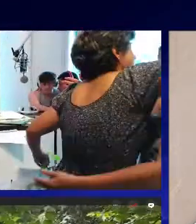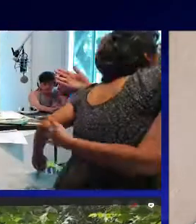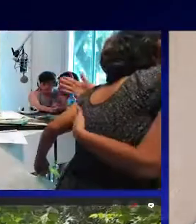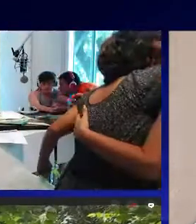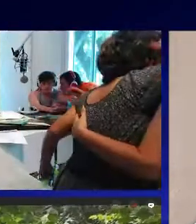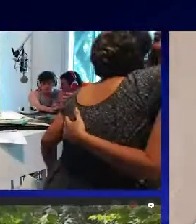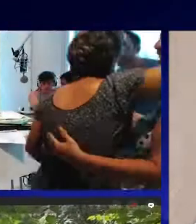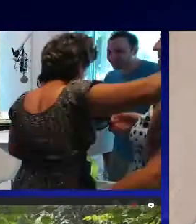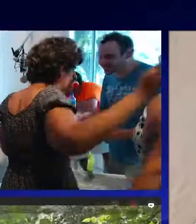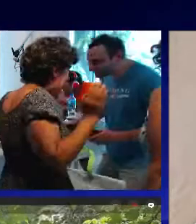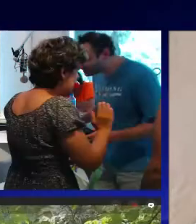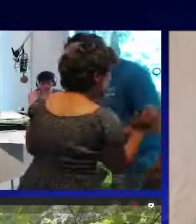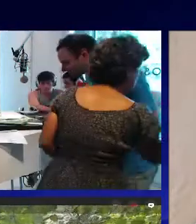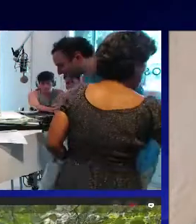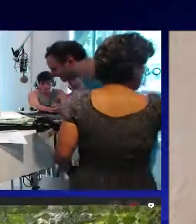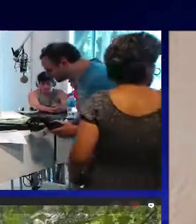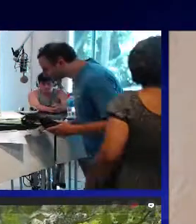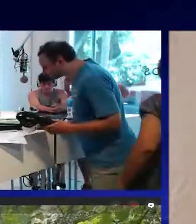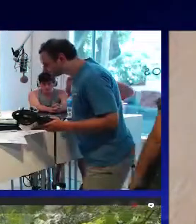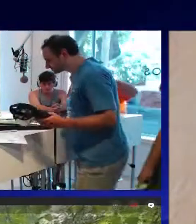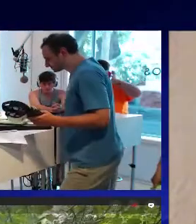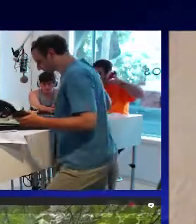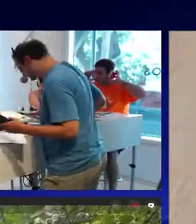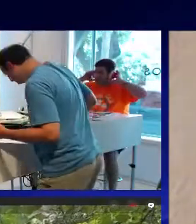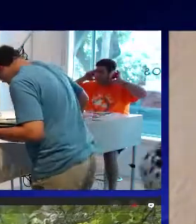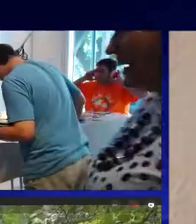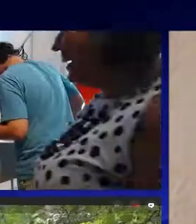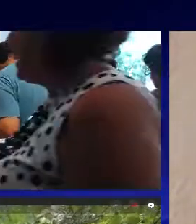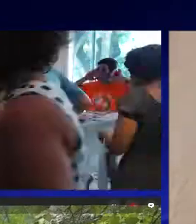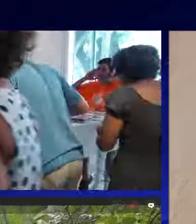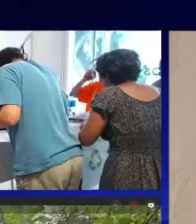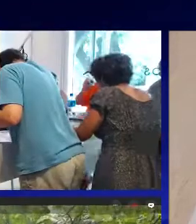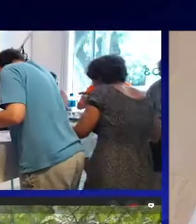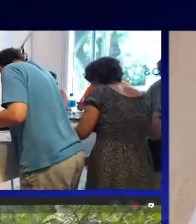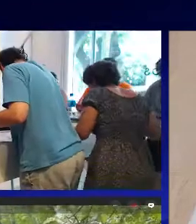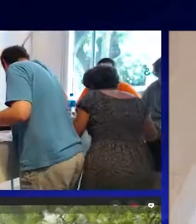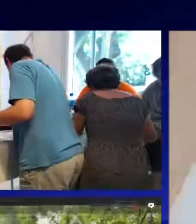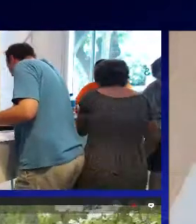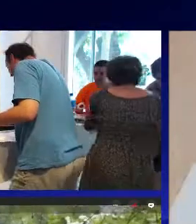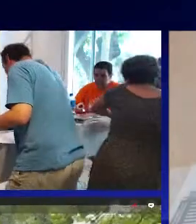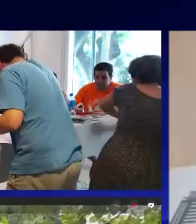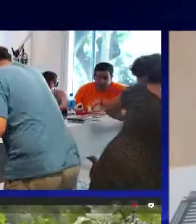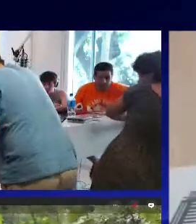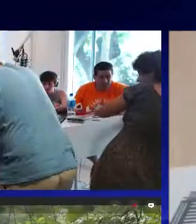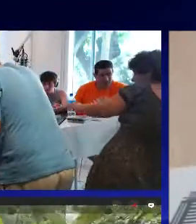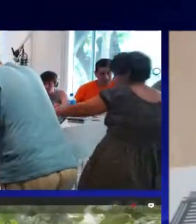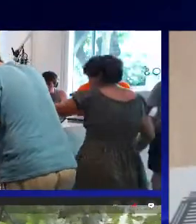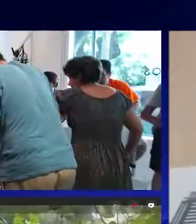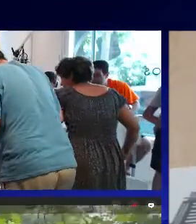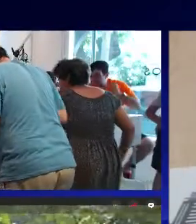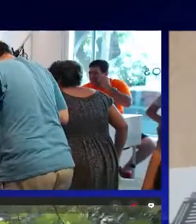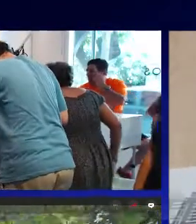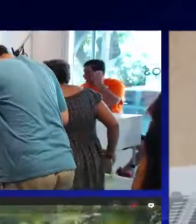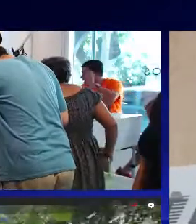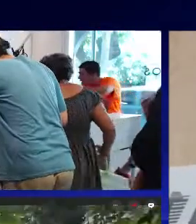Miami. Voy a lo que voy, a volverme famoso, a la vida de artista, a vivir de canciones, vender ilusiones